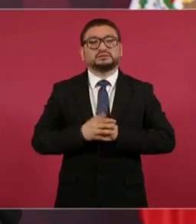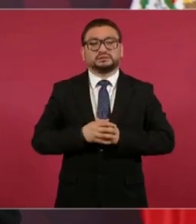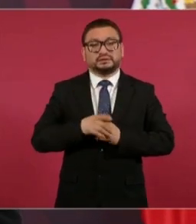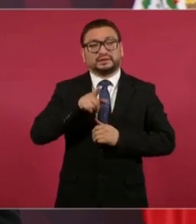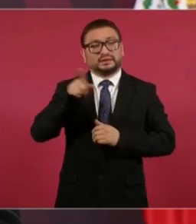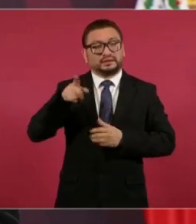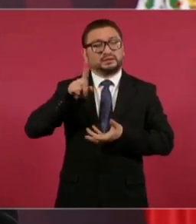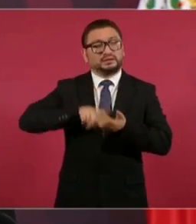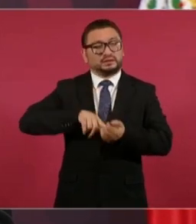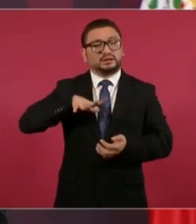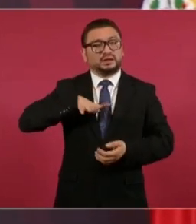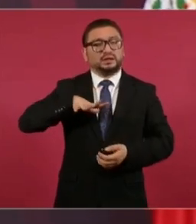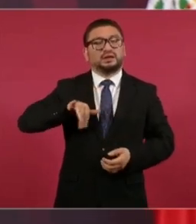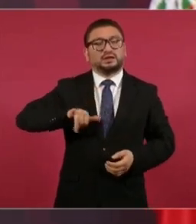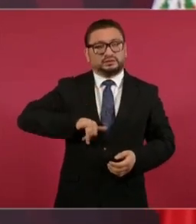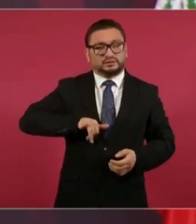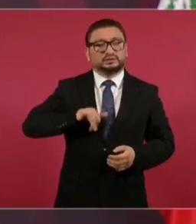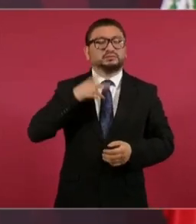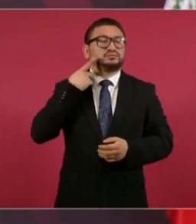tienen intereses